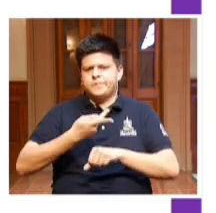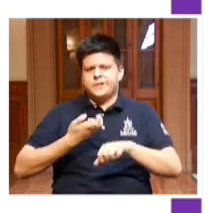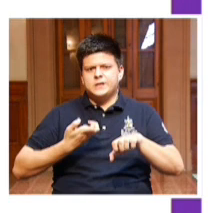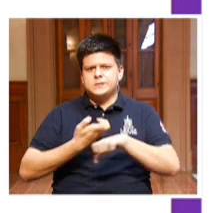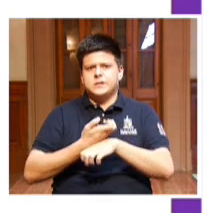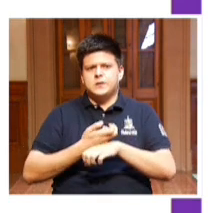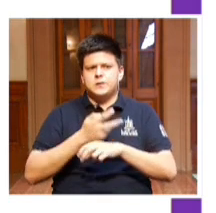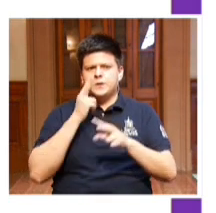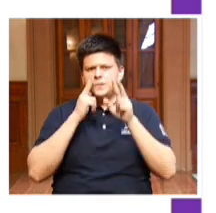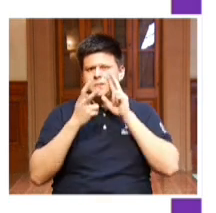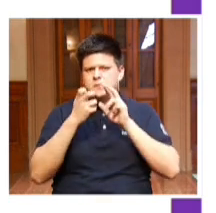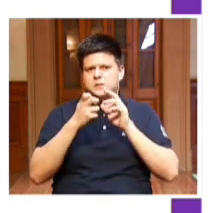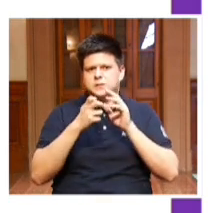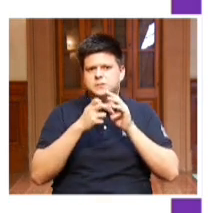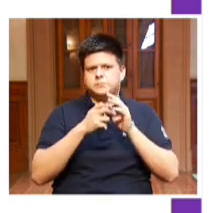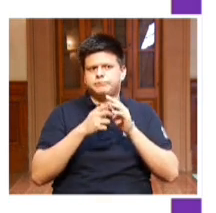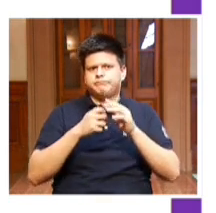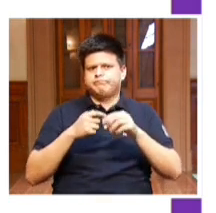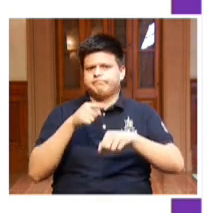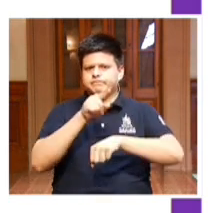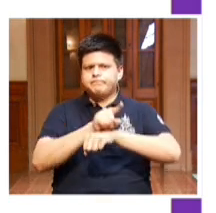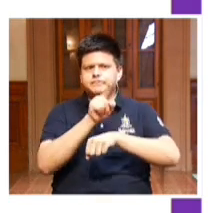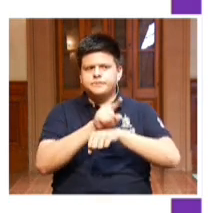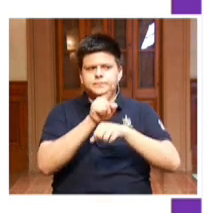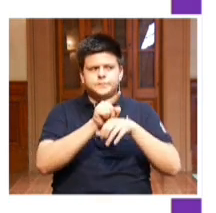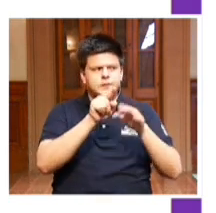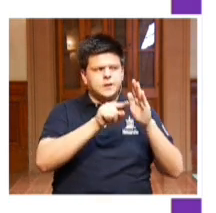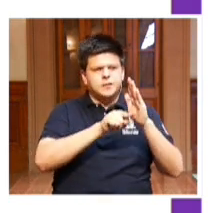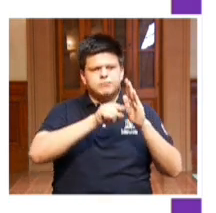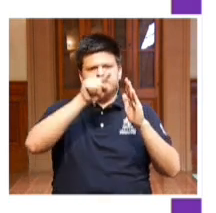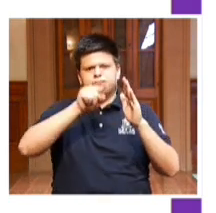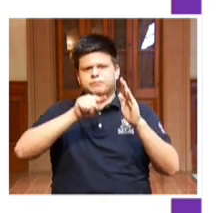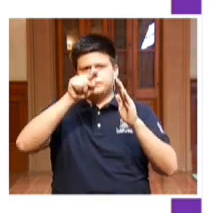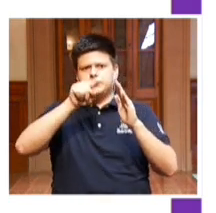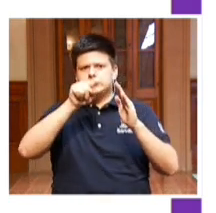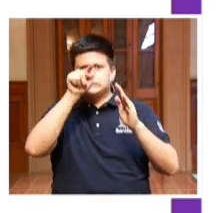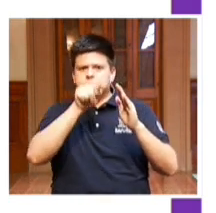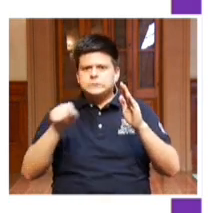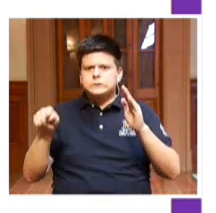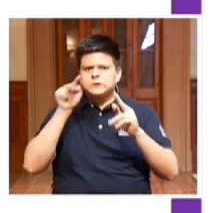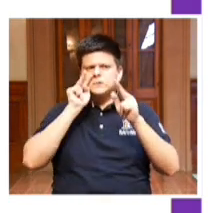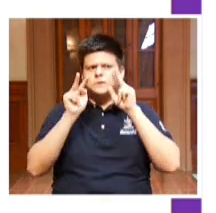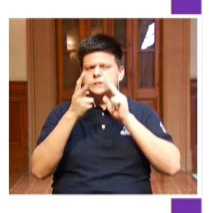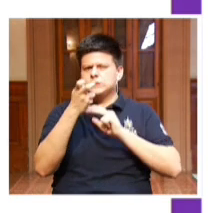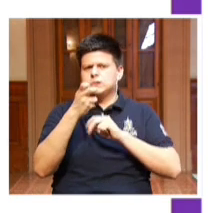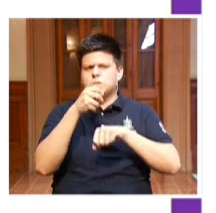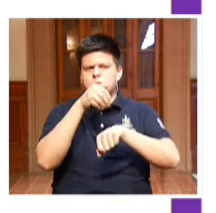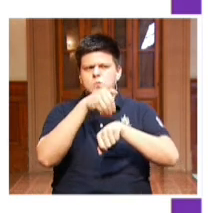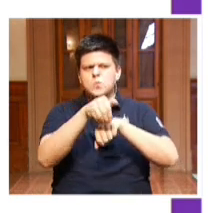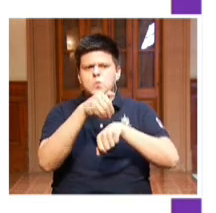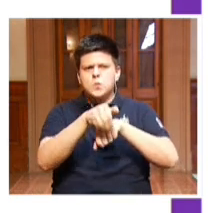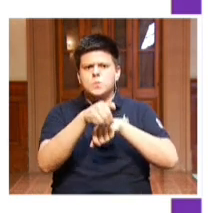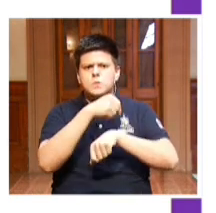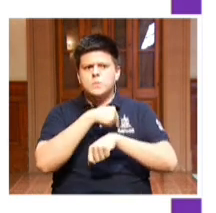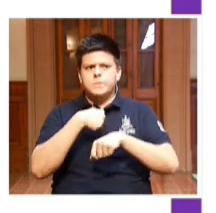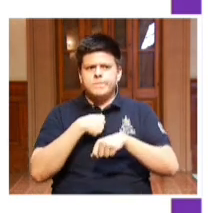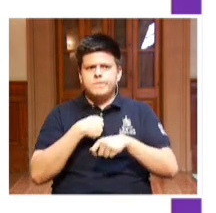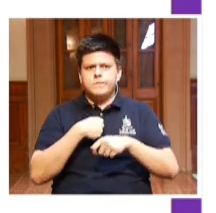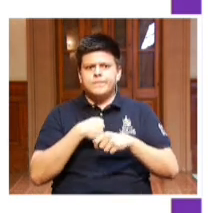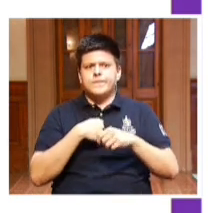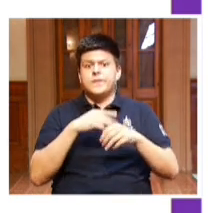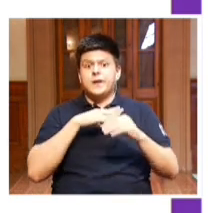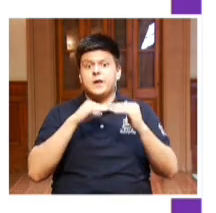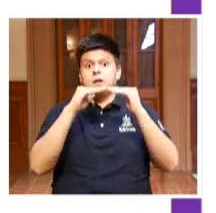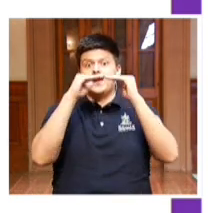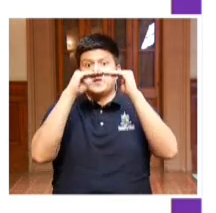curva y la gráfica de la incidencia diaria. Vean cómo las cifras las hemos podido mantener